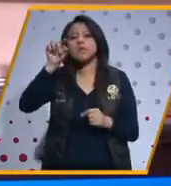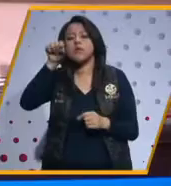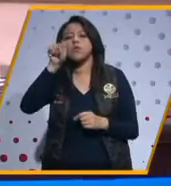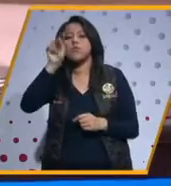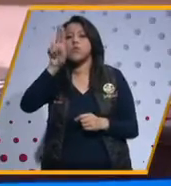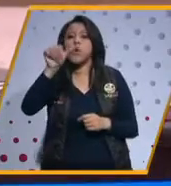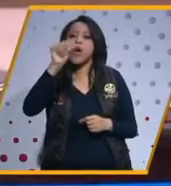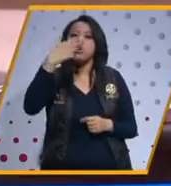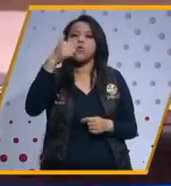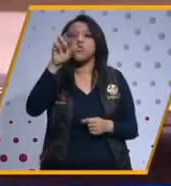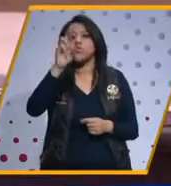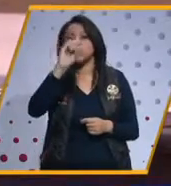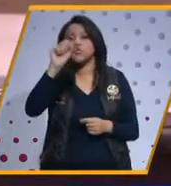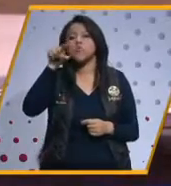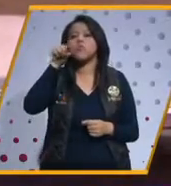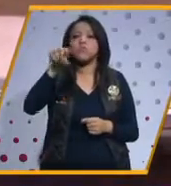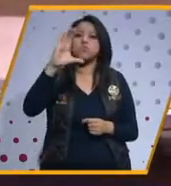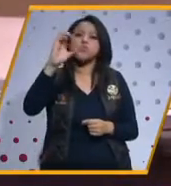www.tuahorroseguro.com. Y